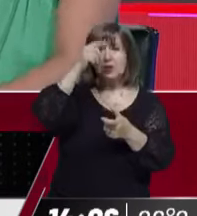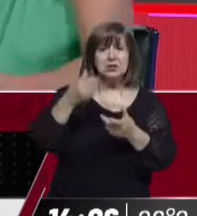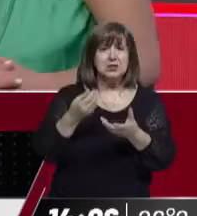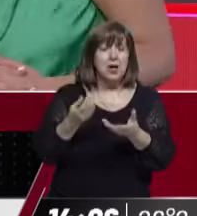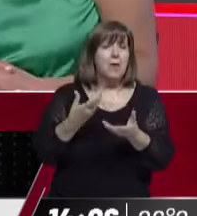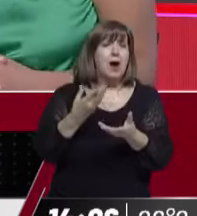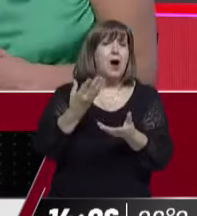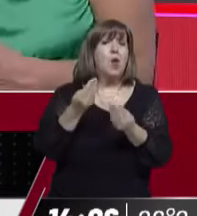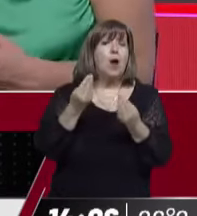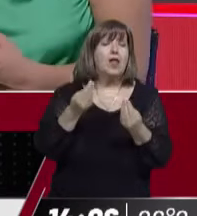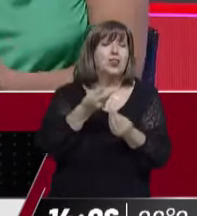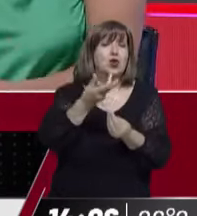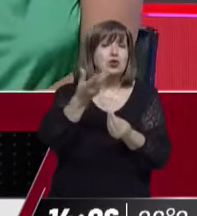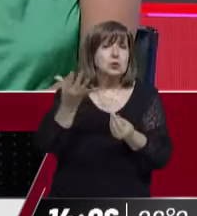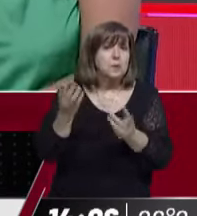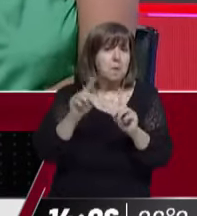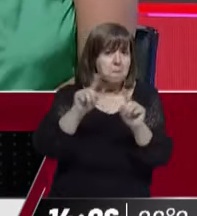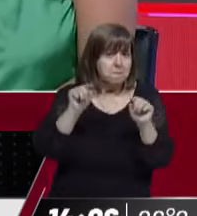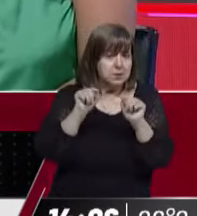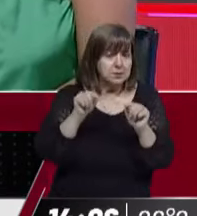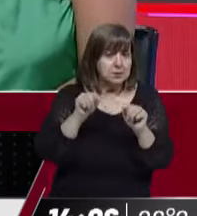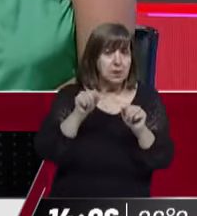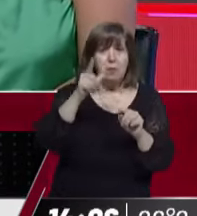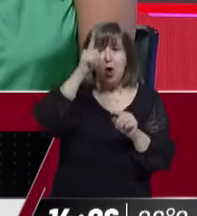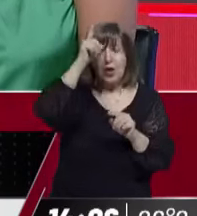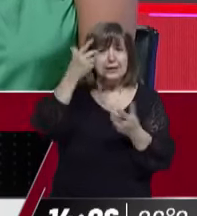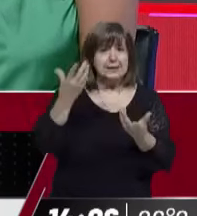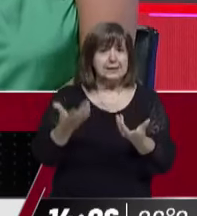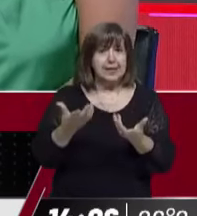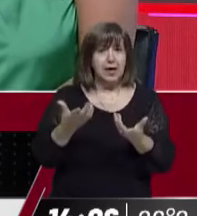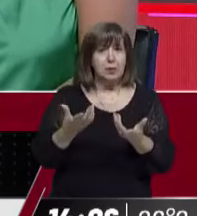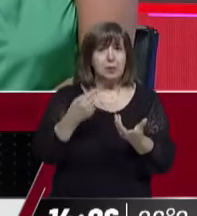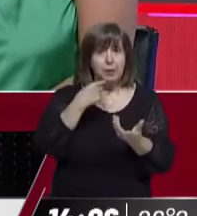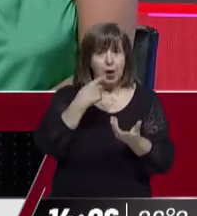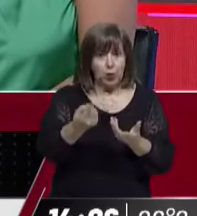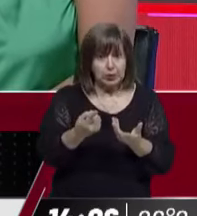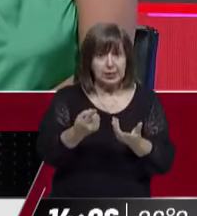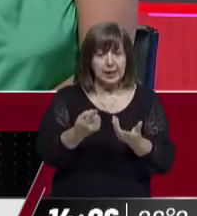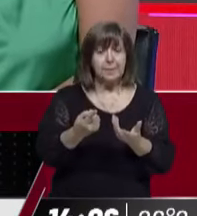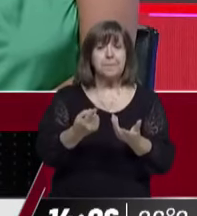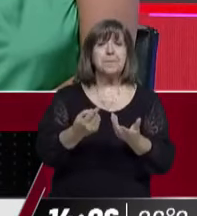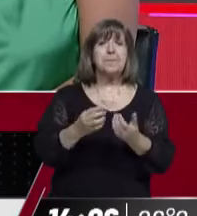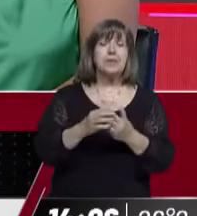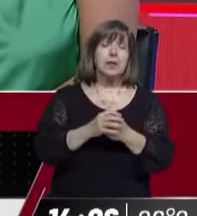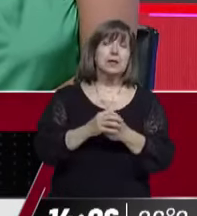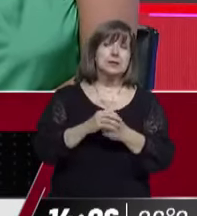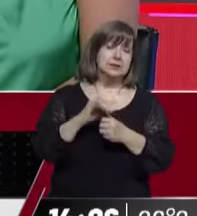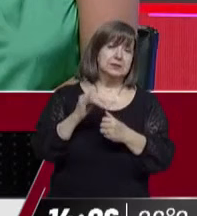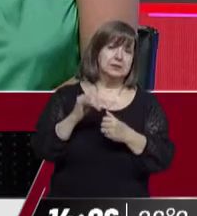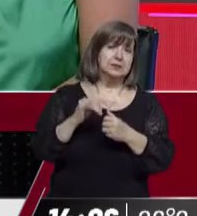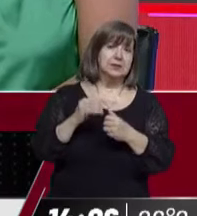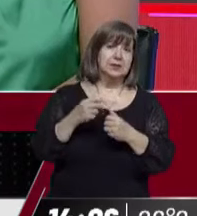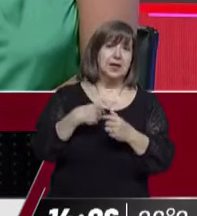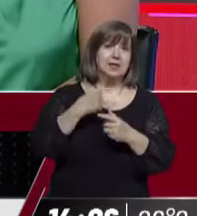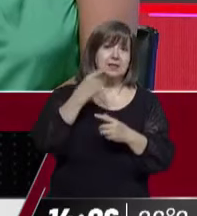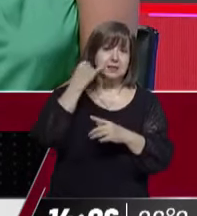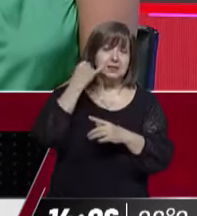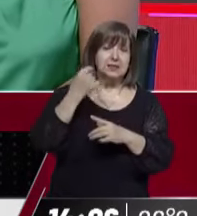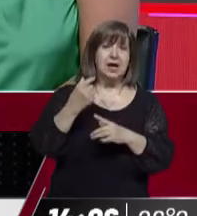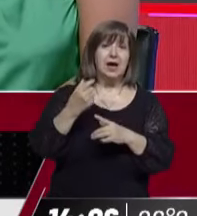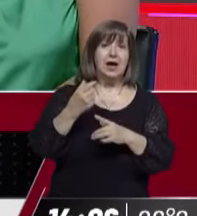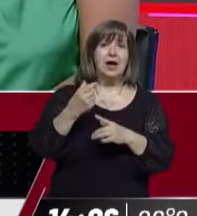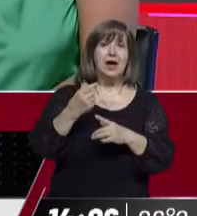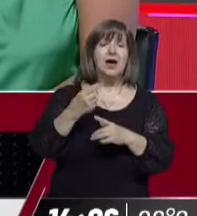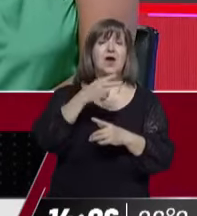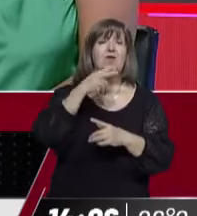un número que lo vamos a tener en las próximas horas. Bueno, uno de los organismos o de las fuerzas que hacen, porque recordamos que, por ejemplo, lo que es